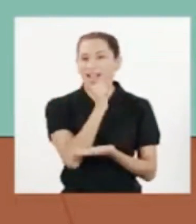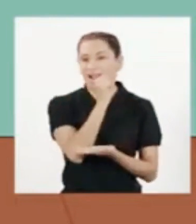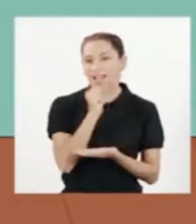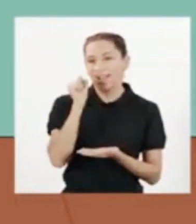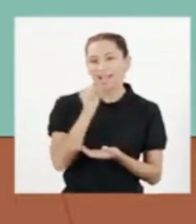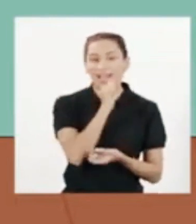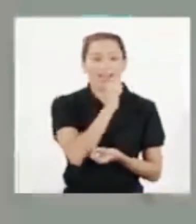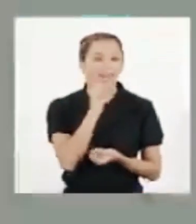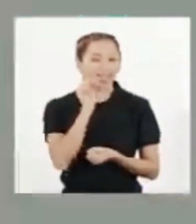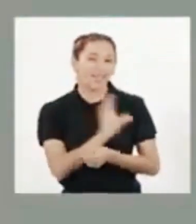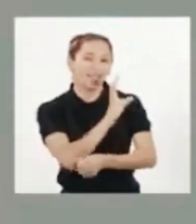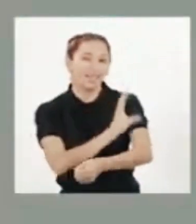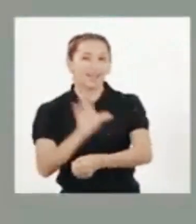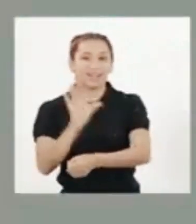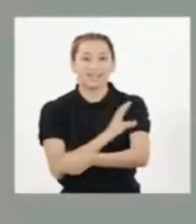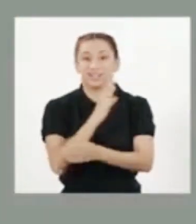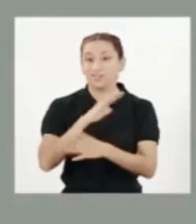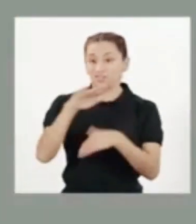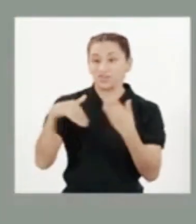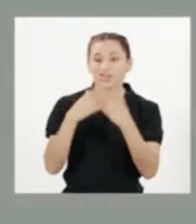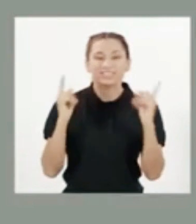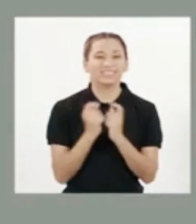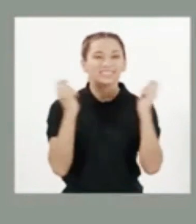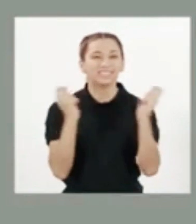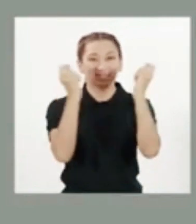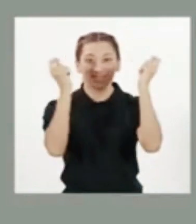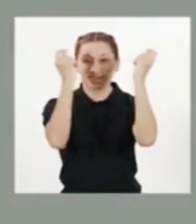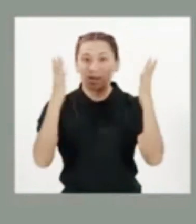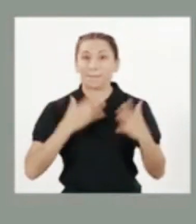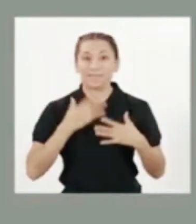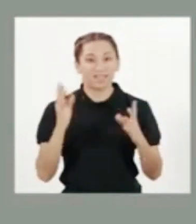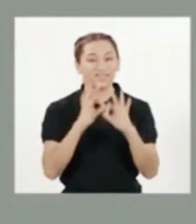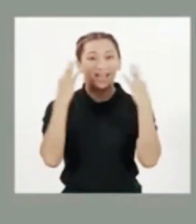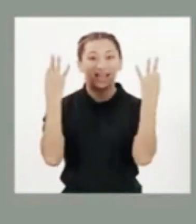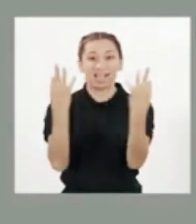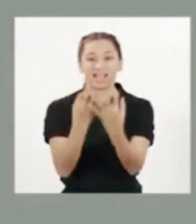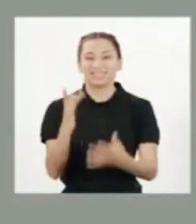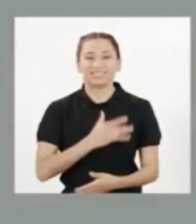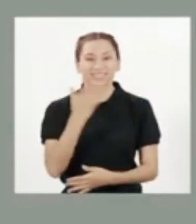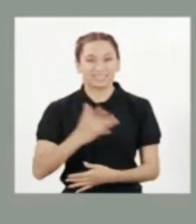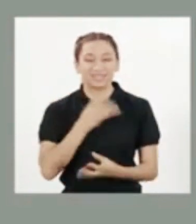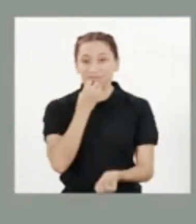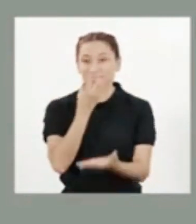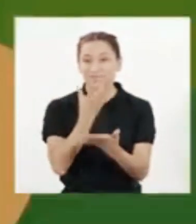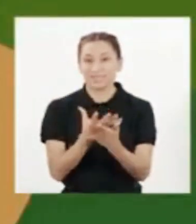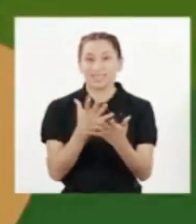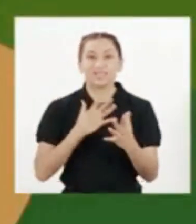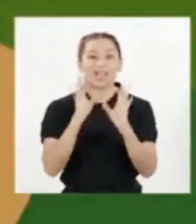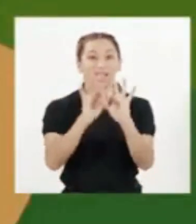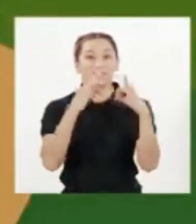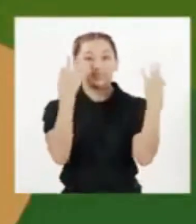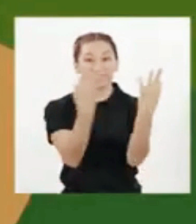nosotros cantamos y juntos celebramos. En mi familia me siento